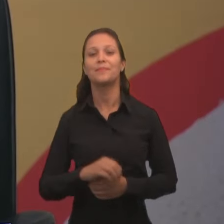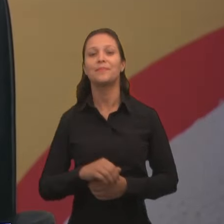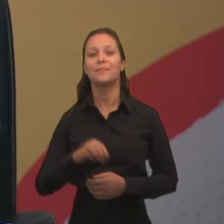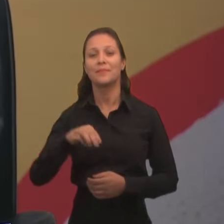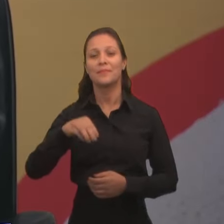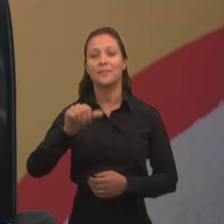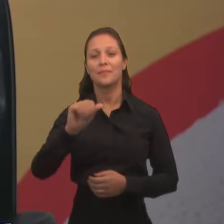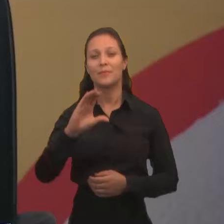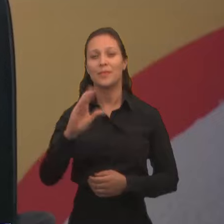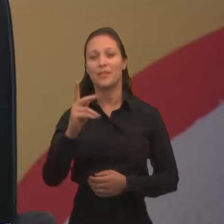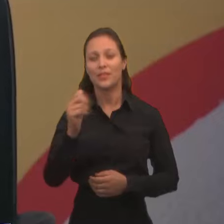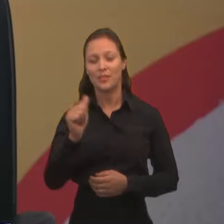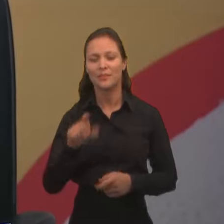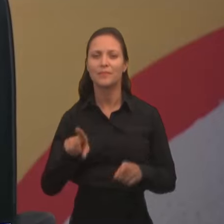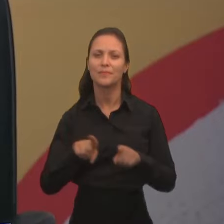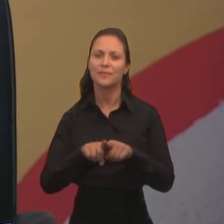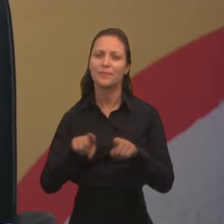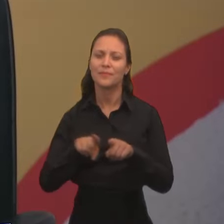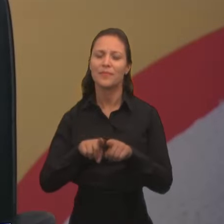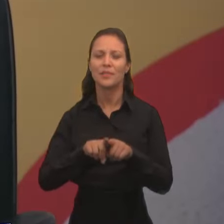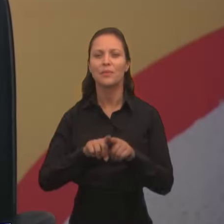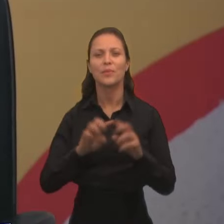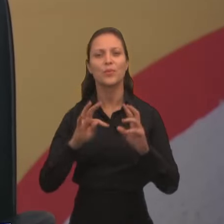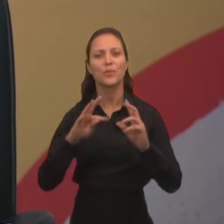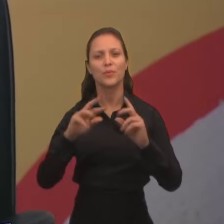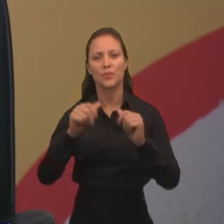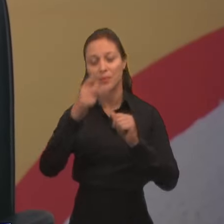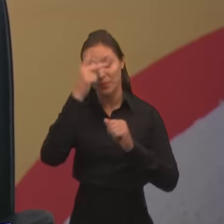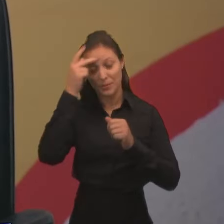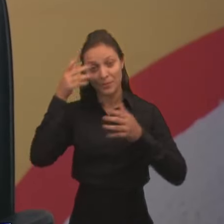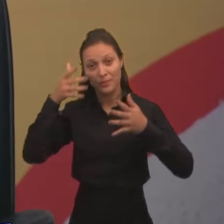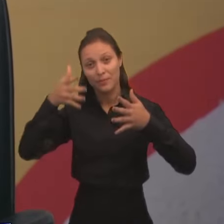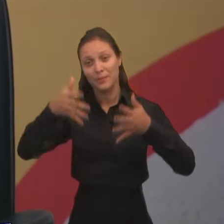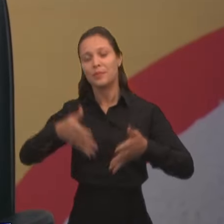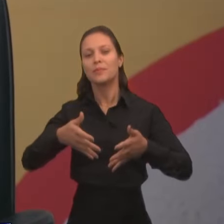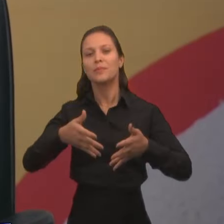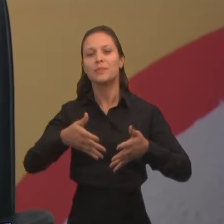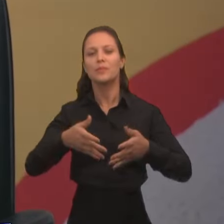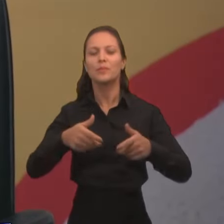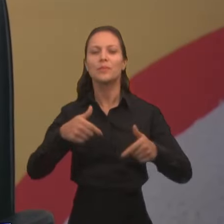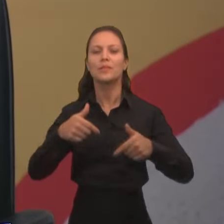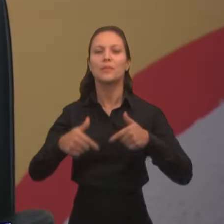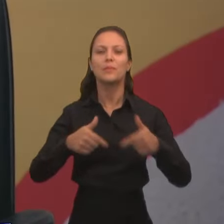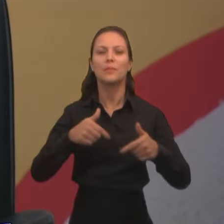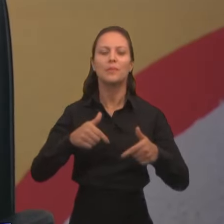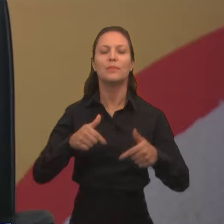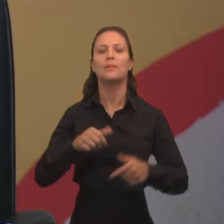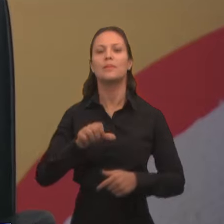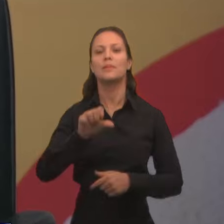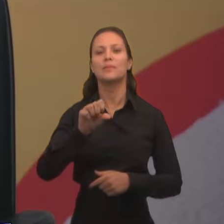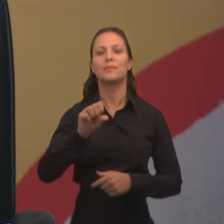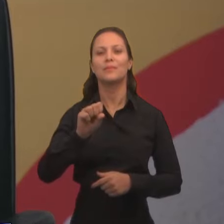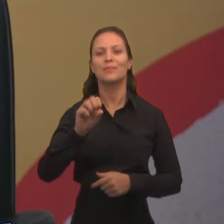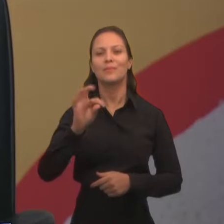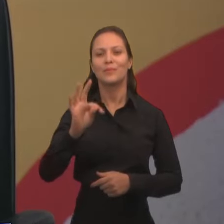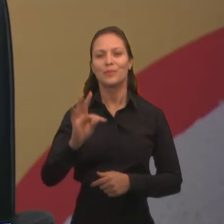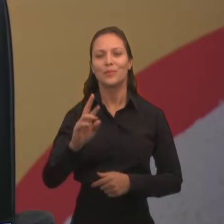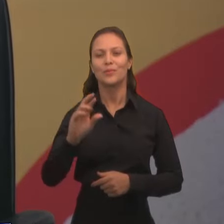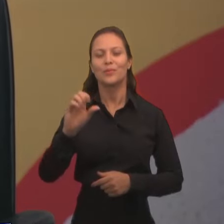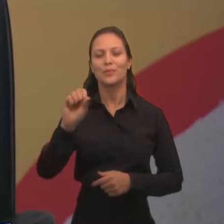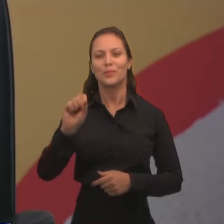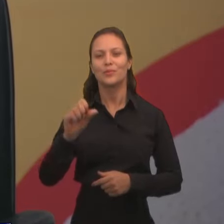Gutiérrez, Carlos Angela Mayado y las autoridades presentes, el ministro del Superior Tribunal de